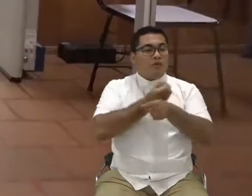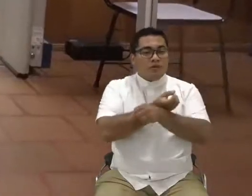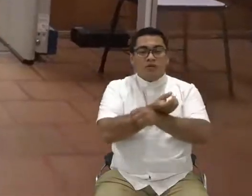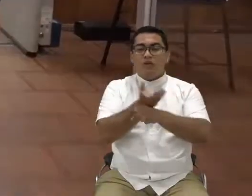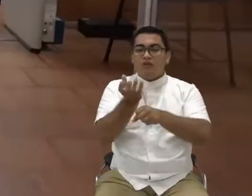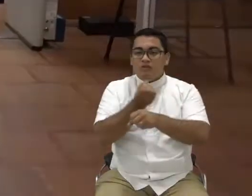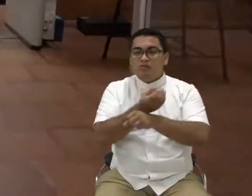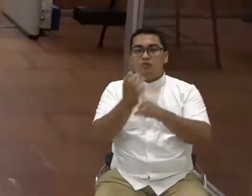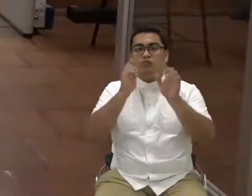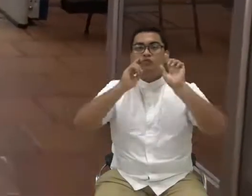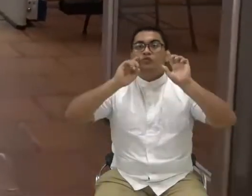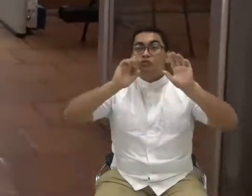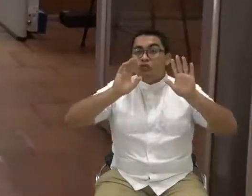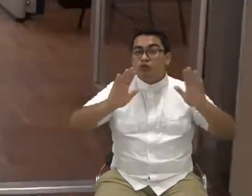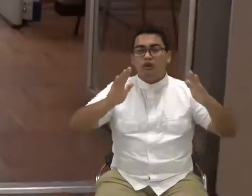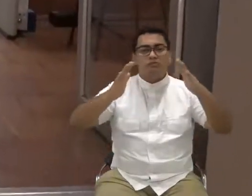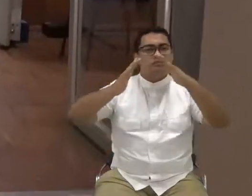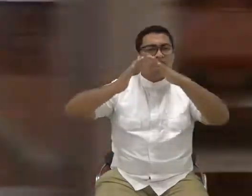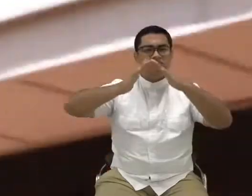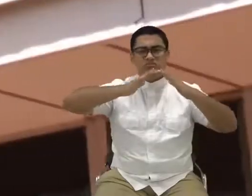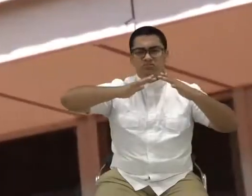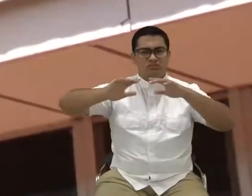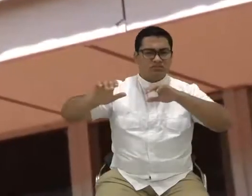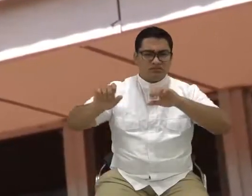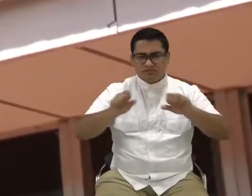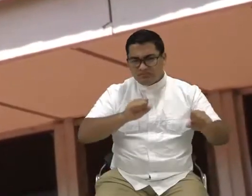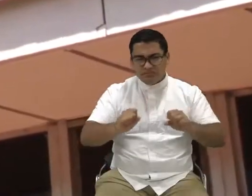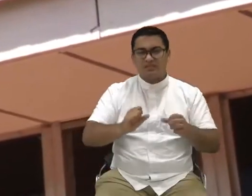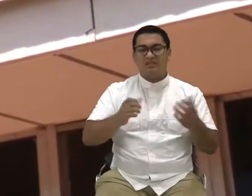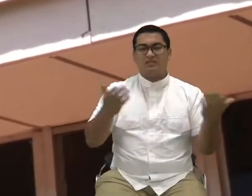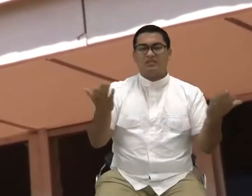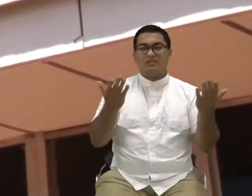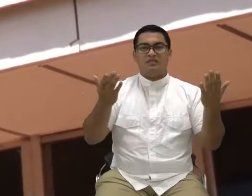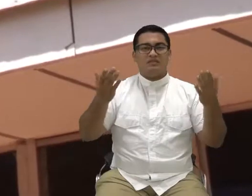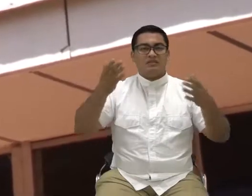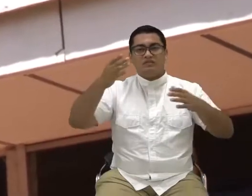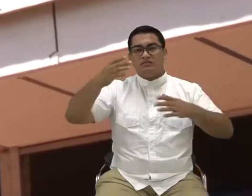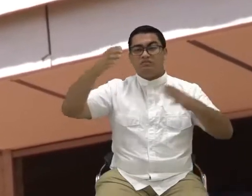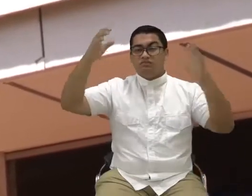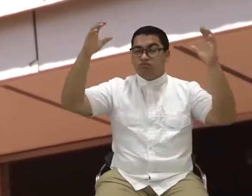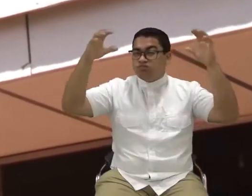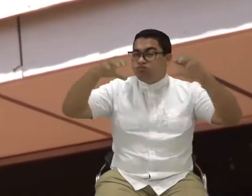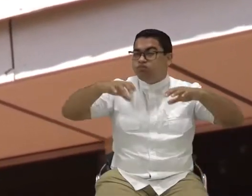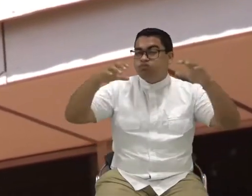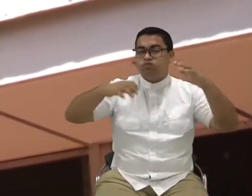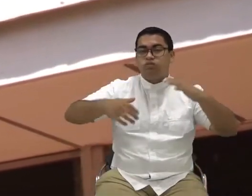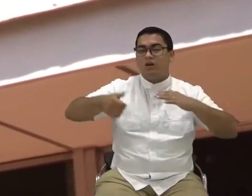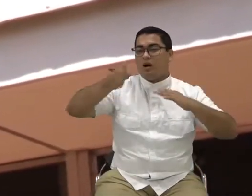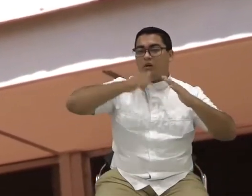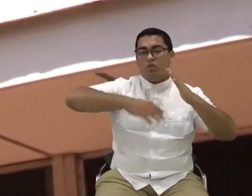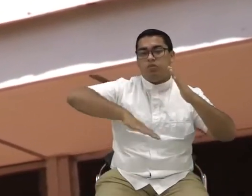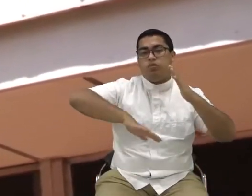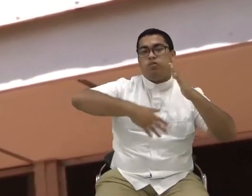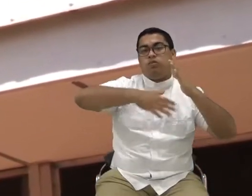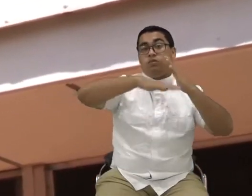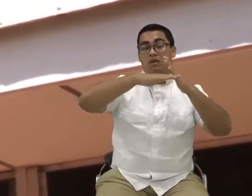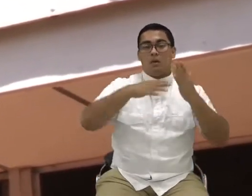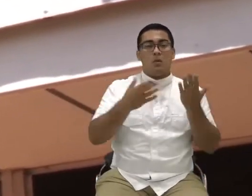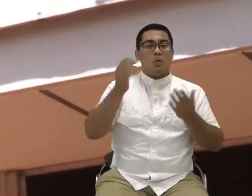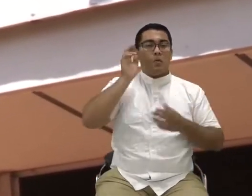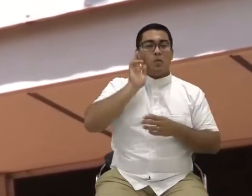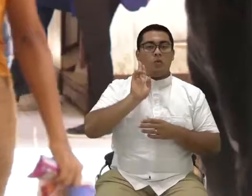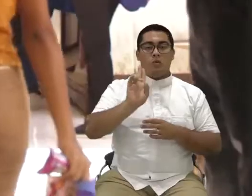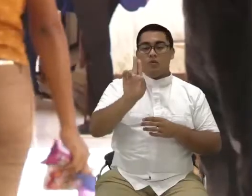el conocimiento para la gestión de prevención del riesgo. Es en base a esta oportunidad que, desde la Universidad Nacional Autónoma de